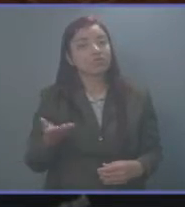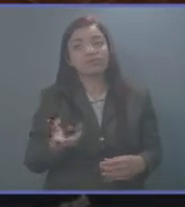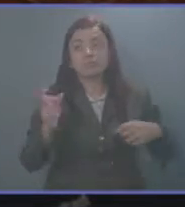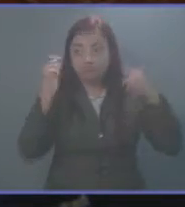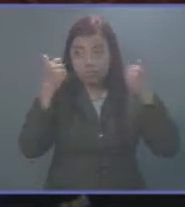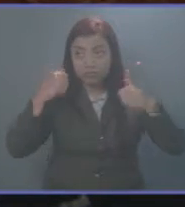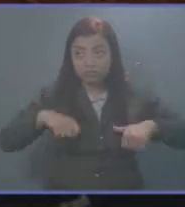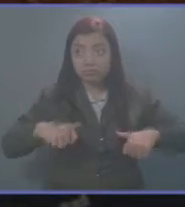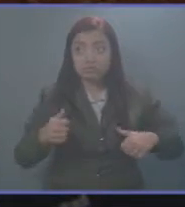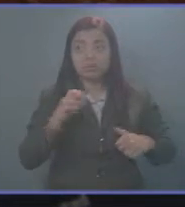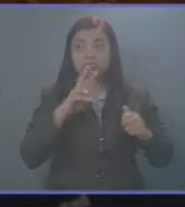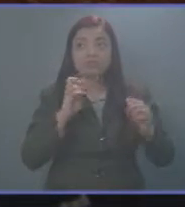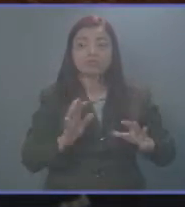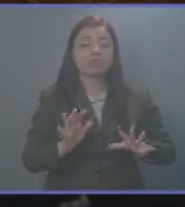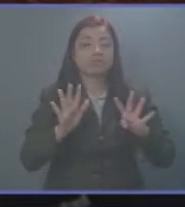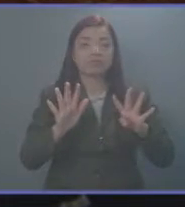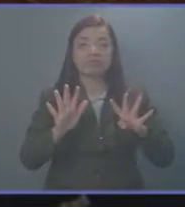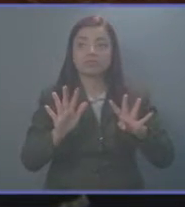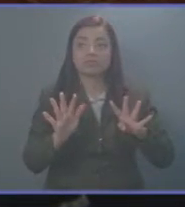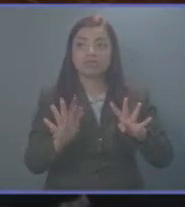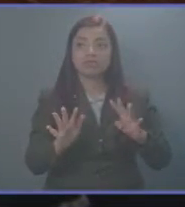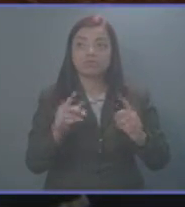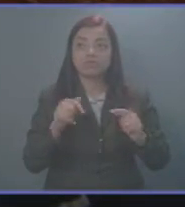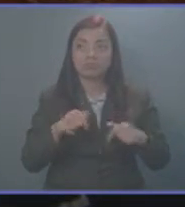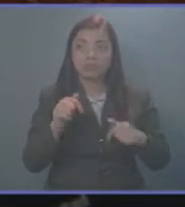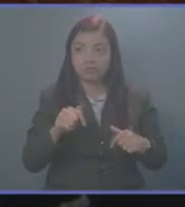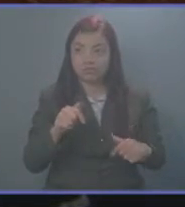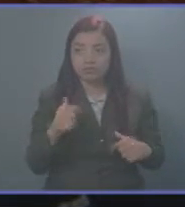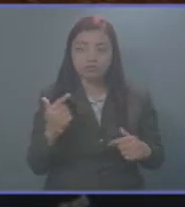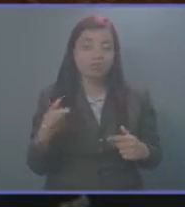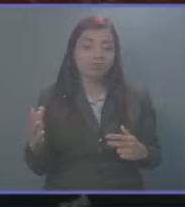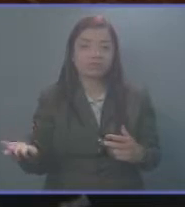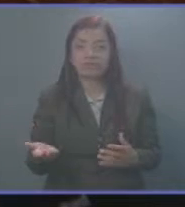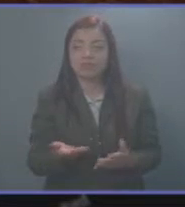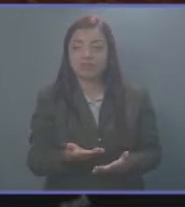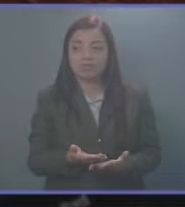para este 2019, ahorita se le está quitando.